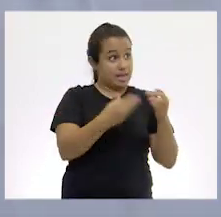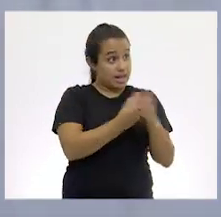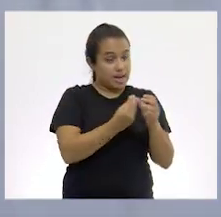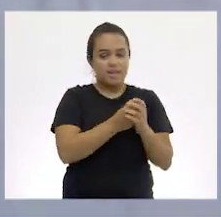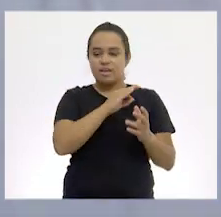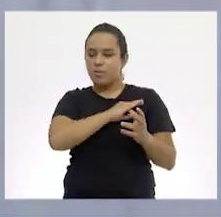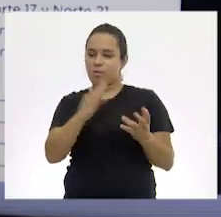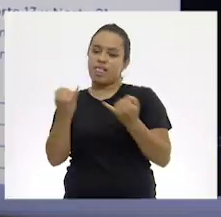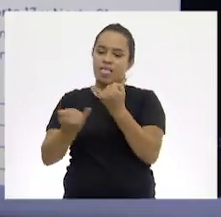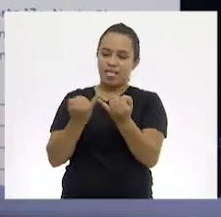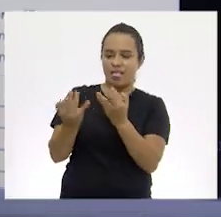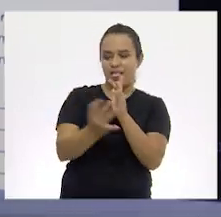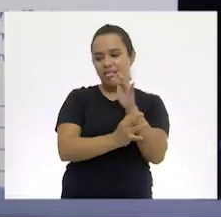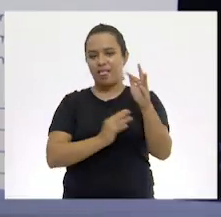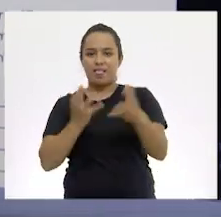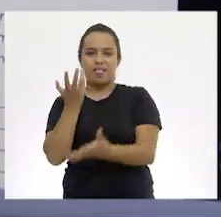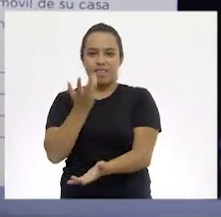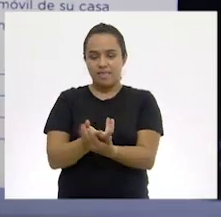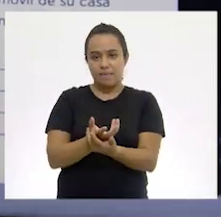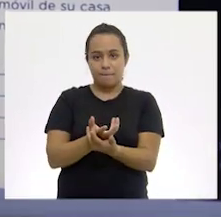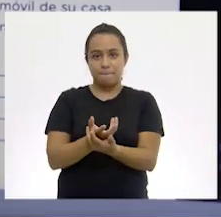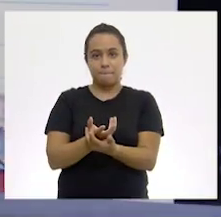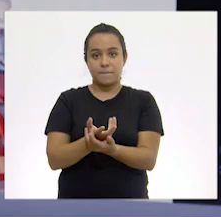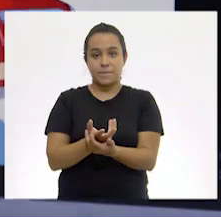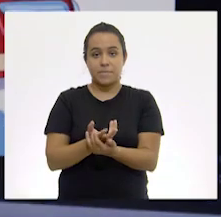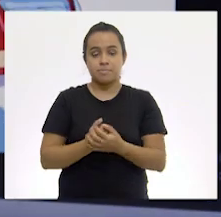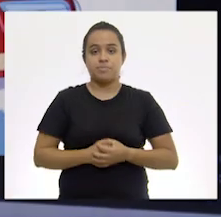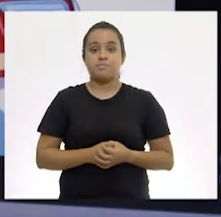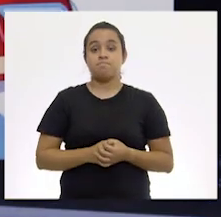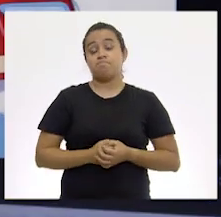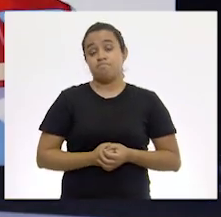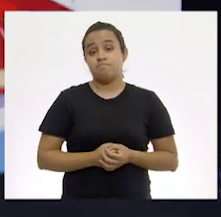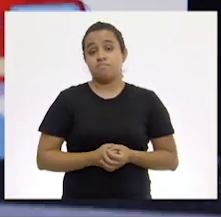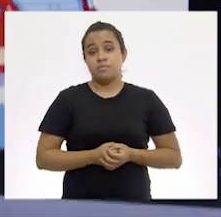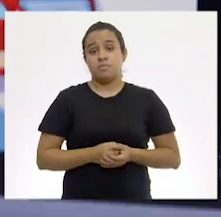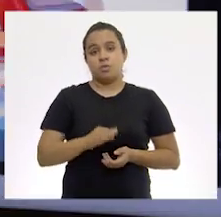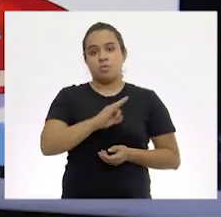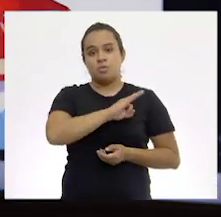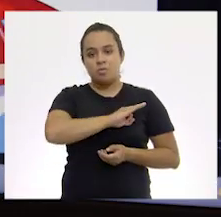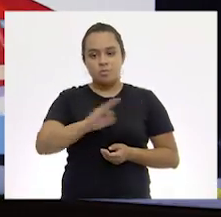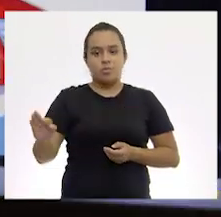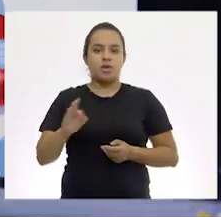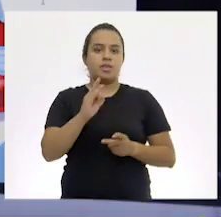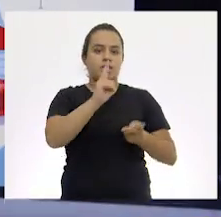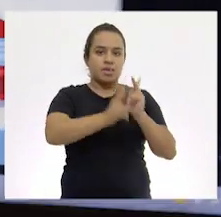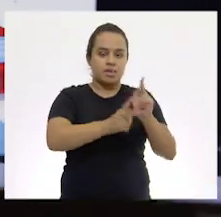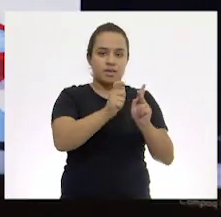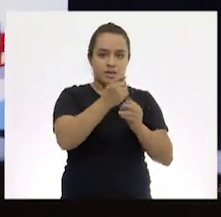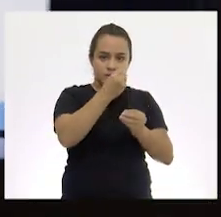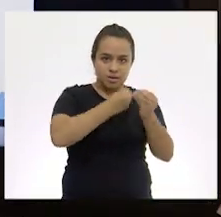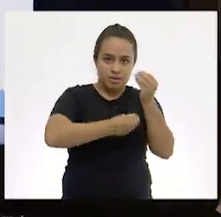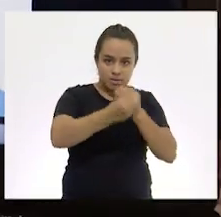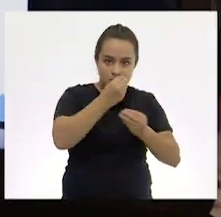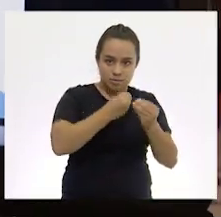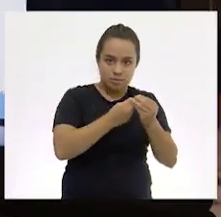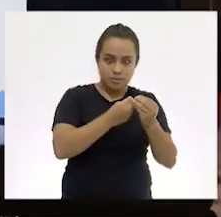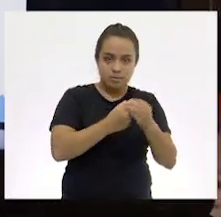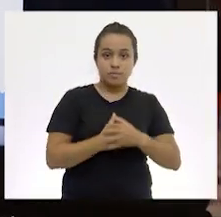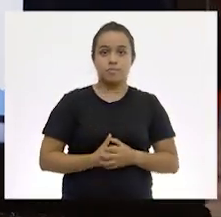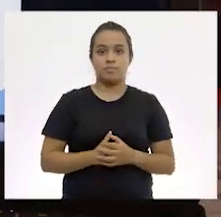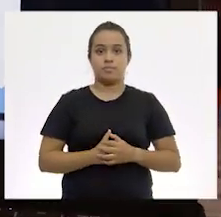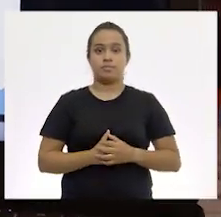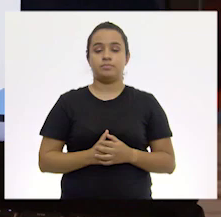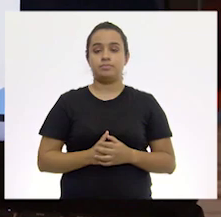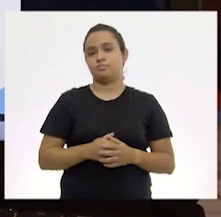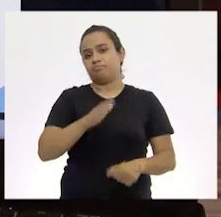clase, en el recreo, podemos hablar en el comedor. Y